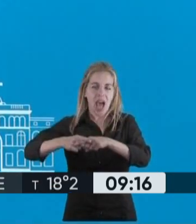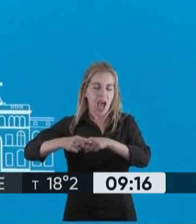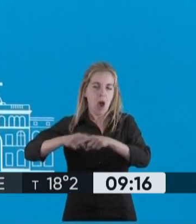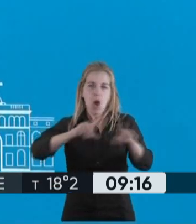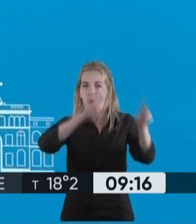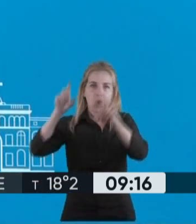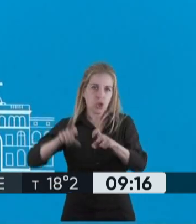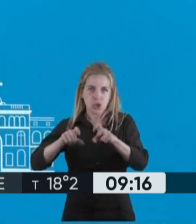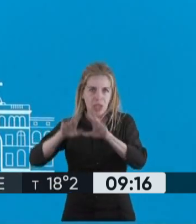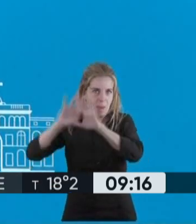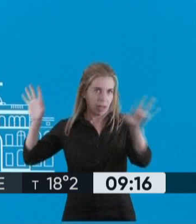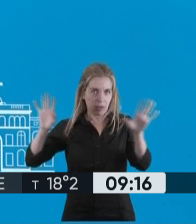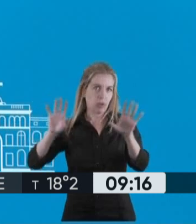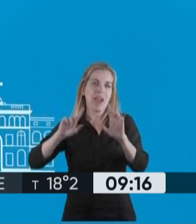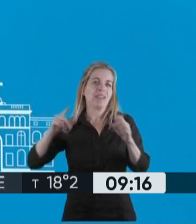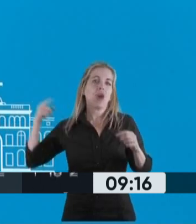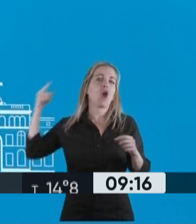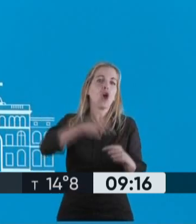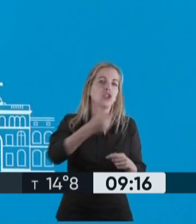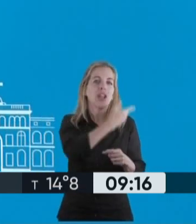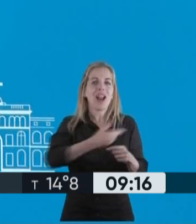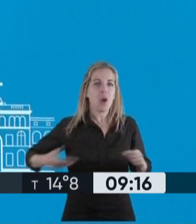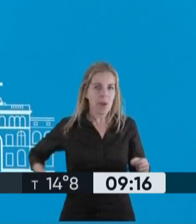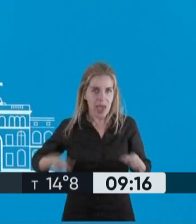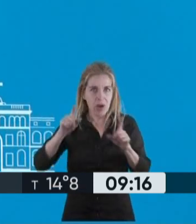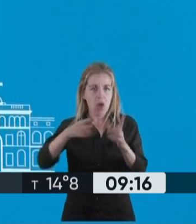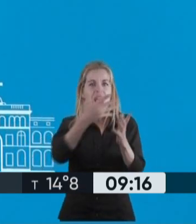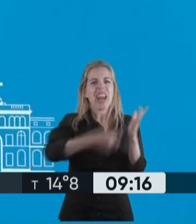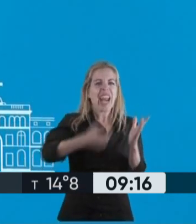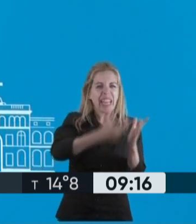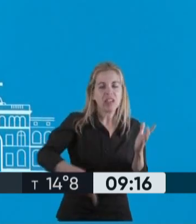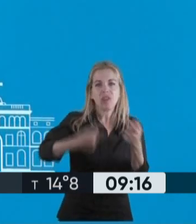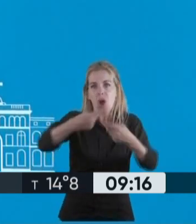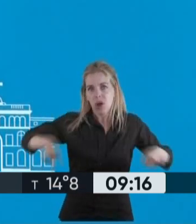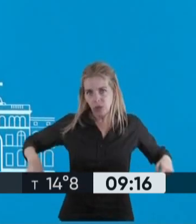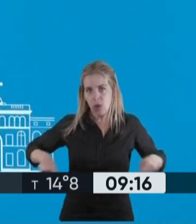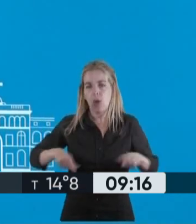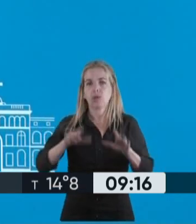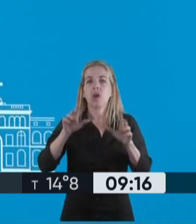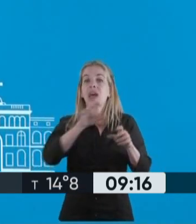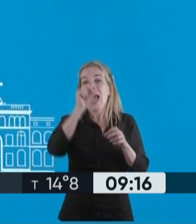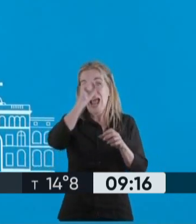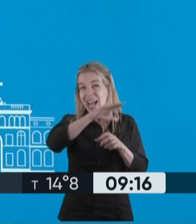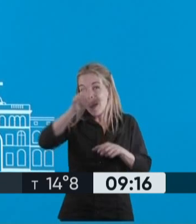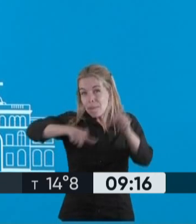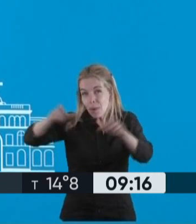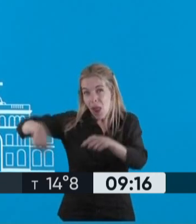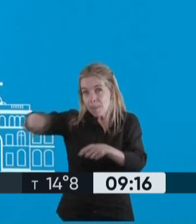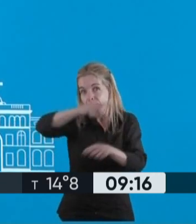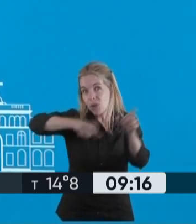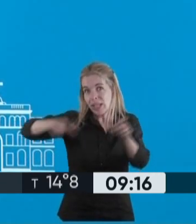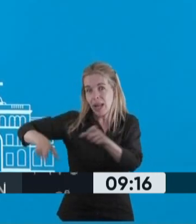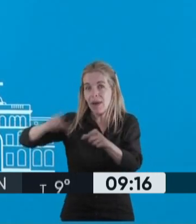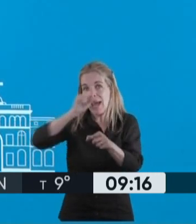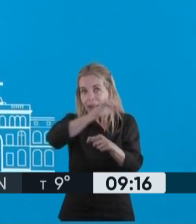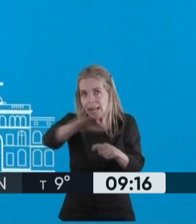que defender los legítimos derechos y defensa que tienen que hacer los productores de las cuestiones del campo. El campo es fundamental para el crecimiento